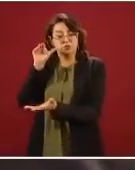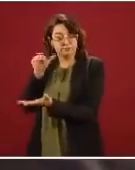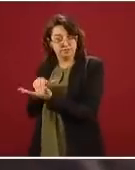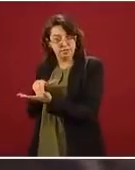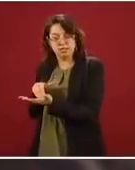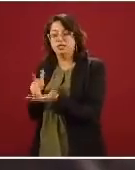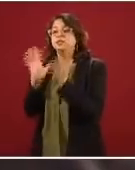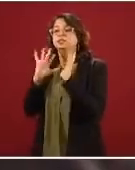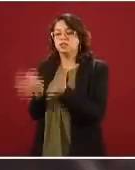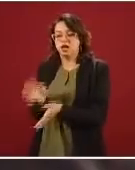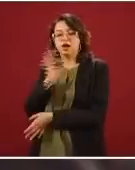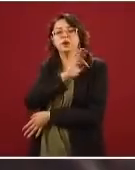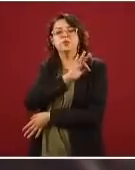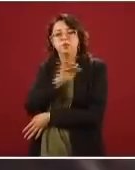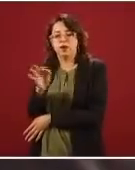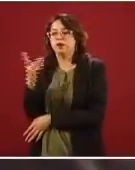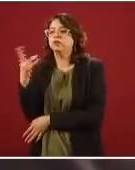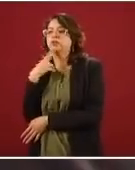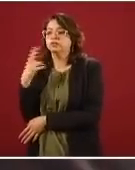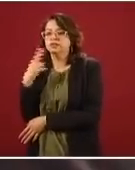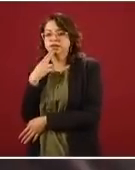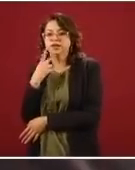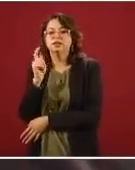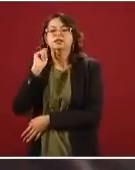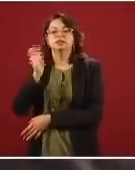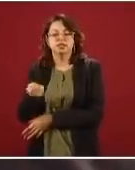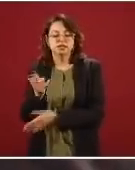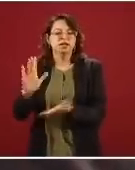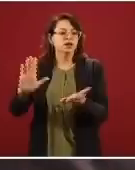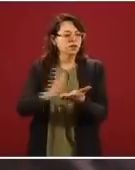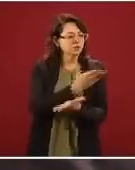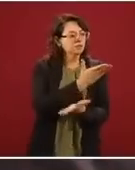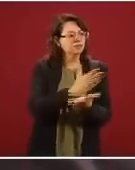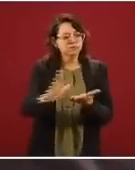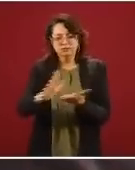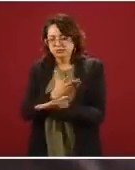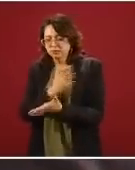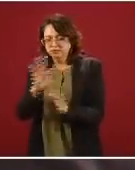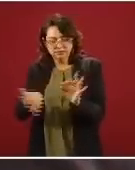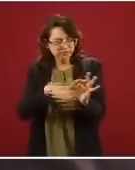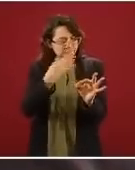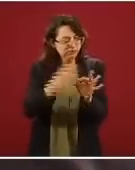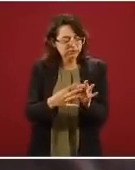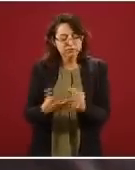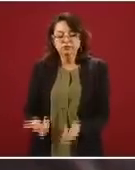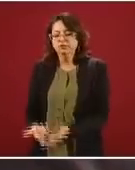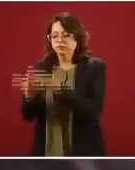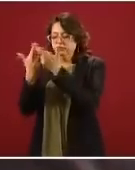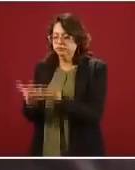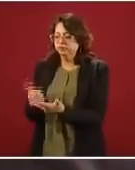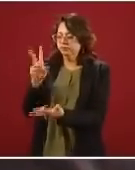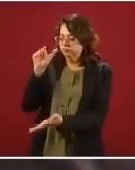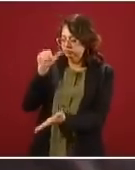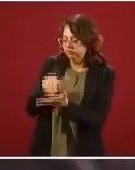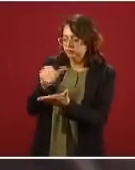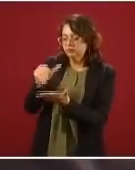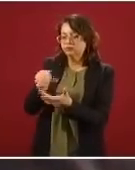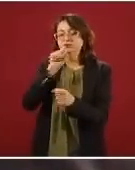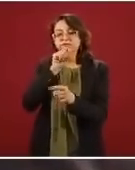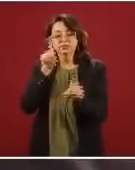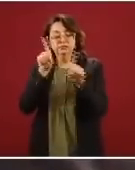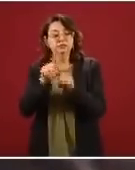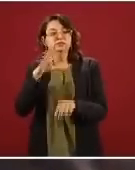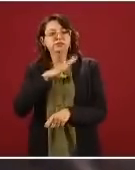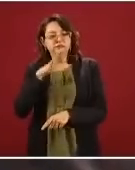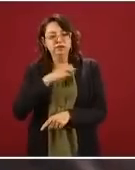decir? Que ya hemos descontado lo que se debe de ir al fondo de resarcimiento. Adicionalmente, tenemos otros 3,000 millones que